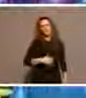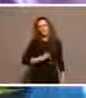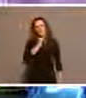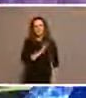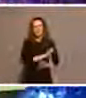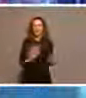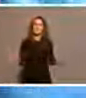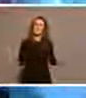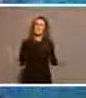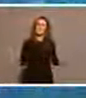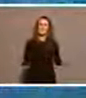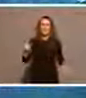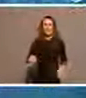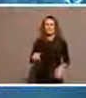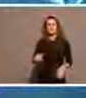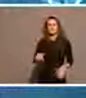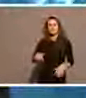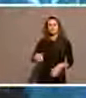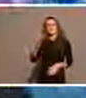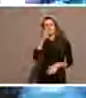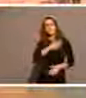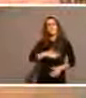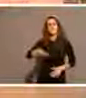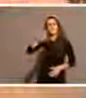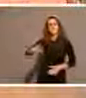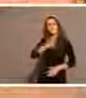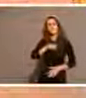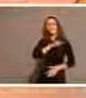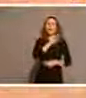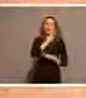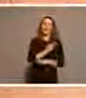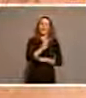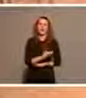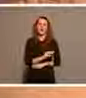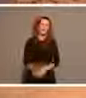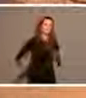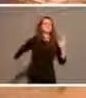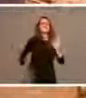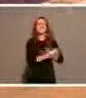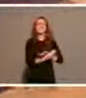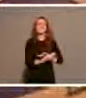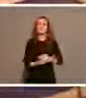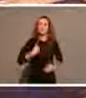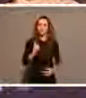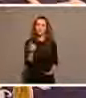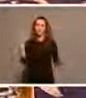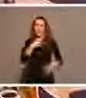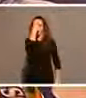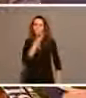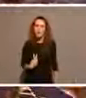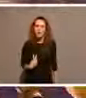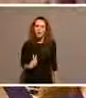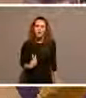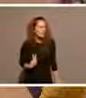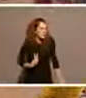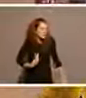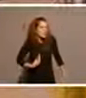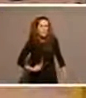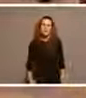¿Qué mantiene este país? Váyanse a tomar por culo que estoy sin un puto duro.